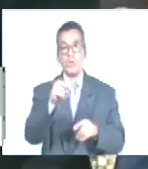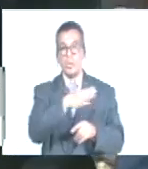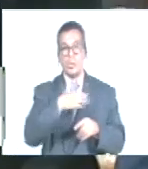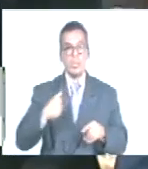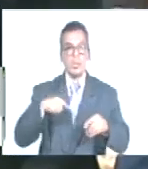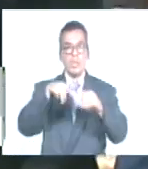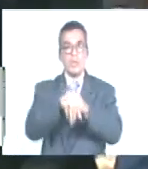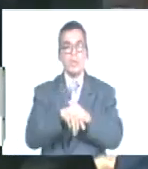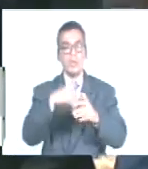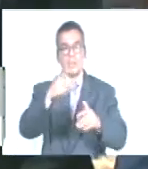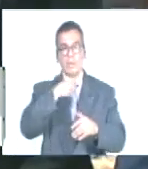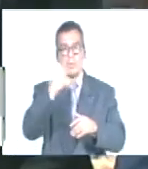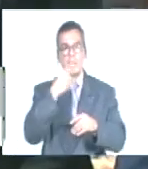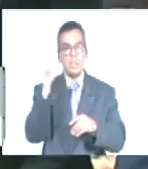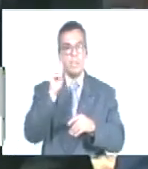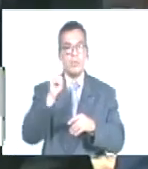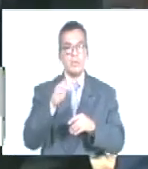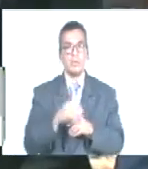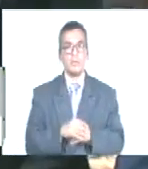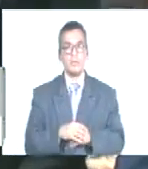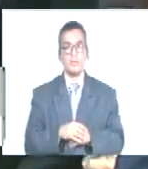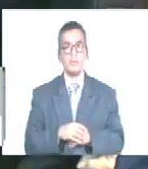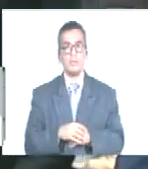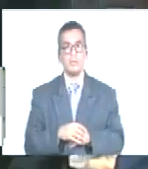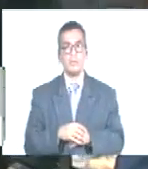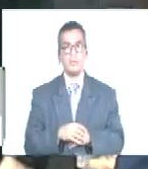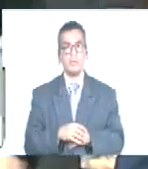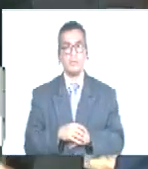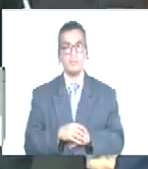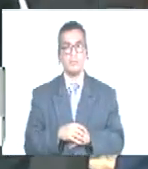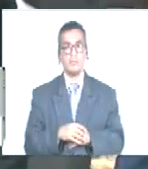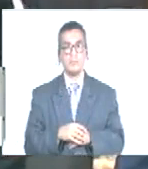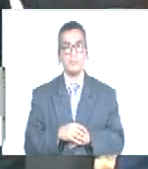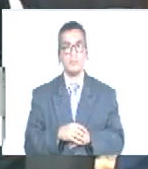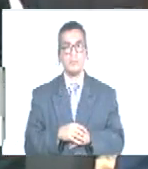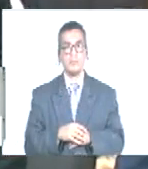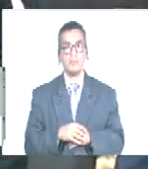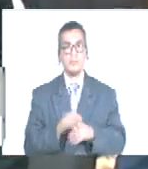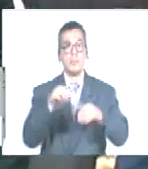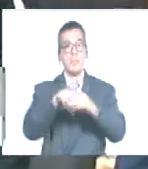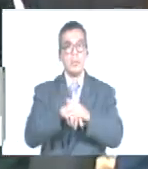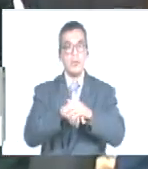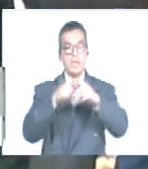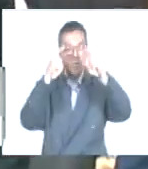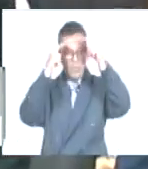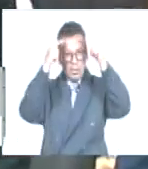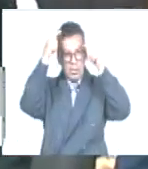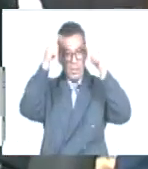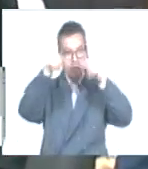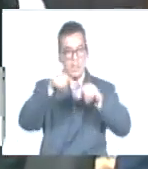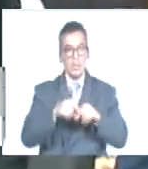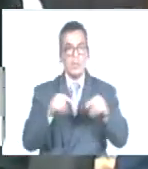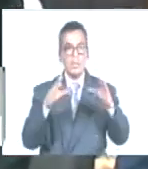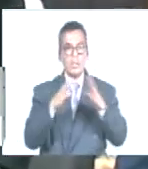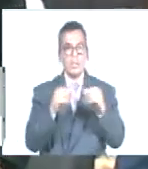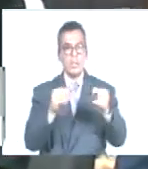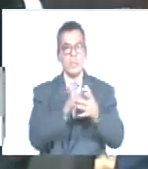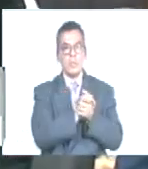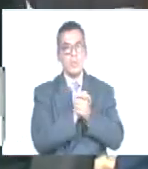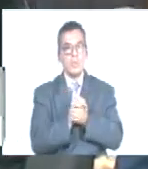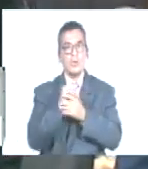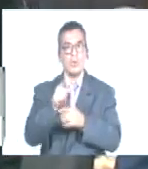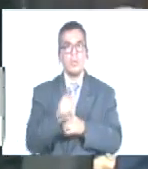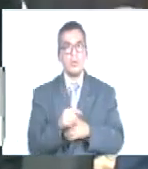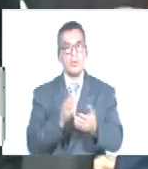formara parte de la política venezolana. Es cuando entra el comandante Chávez y todos los camaradas